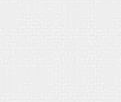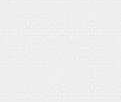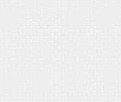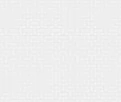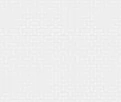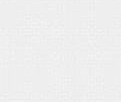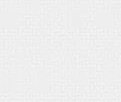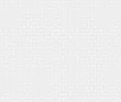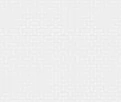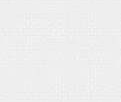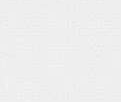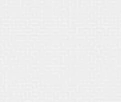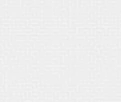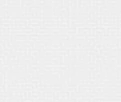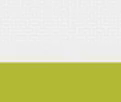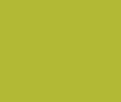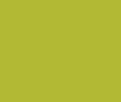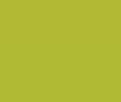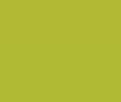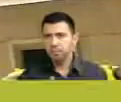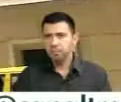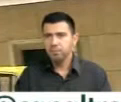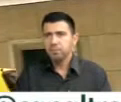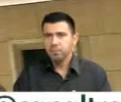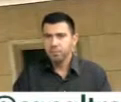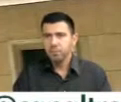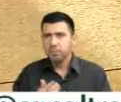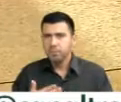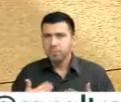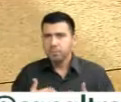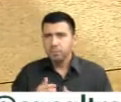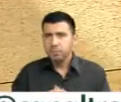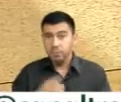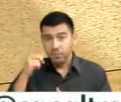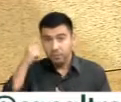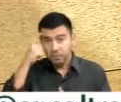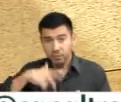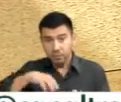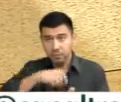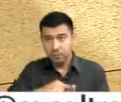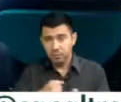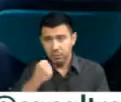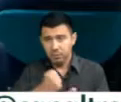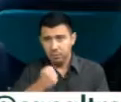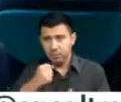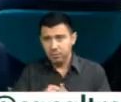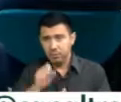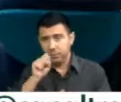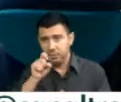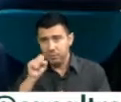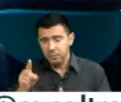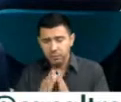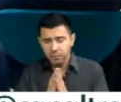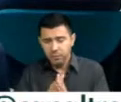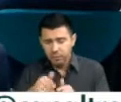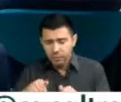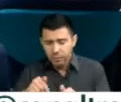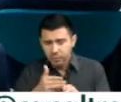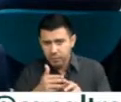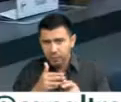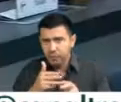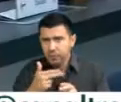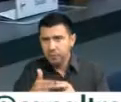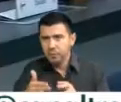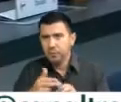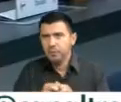canal draw tocón el gobernador de santander erradicar a este 11 de diciembre ante la asamblea departamental el